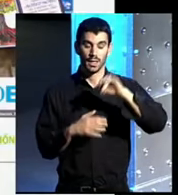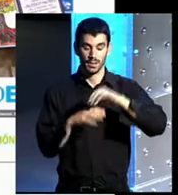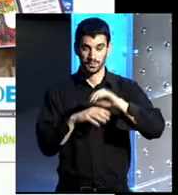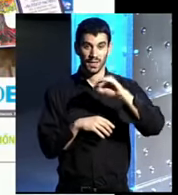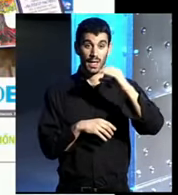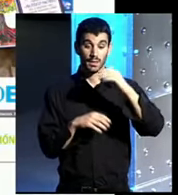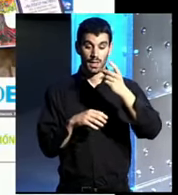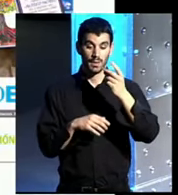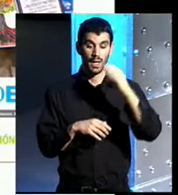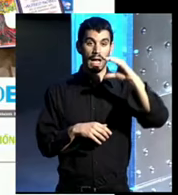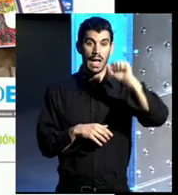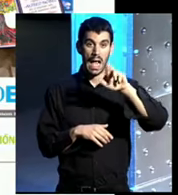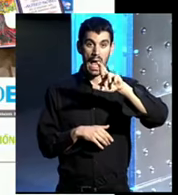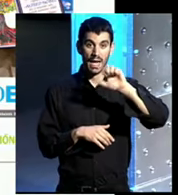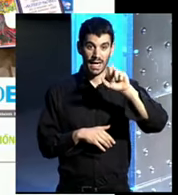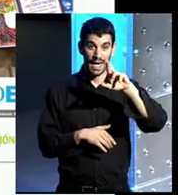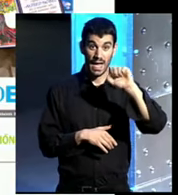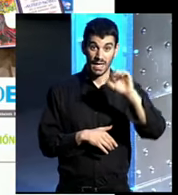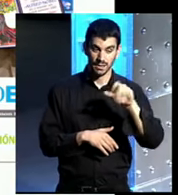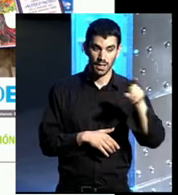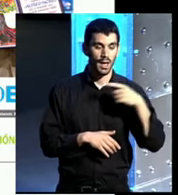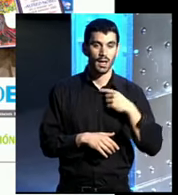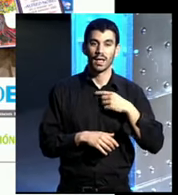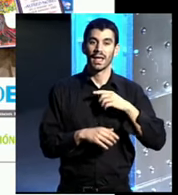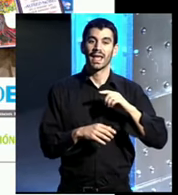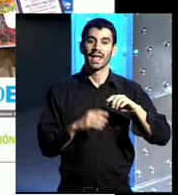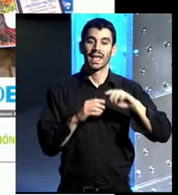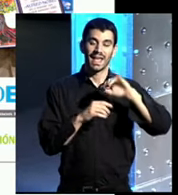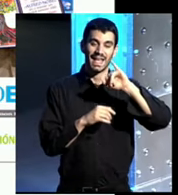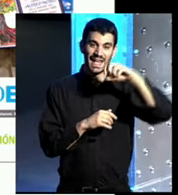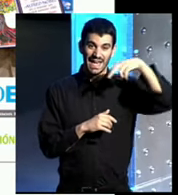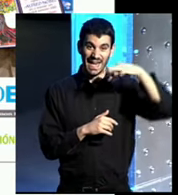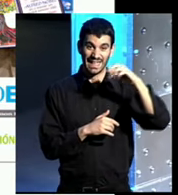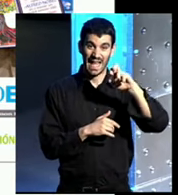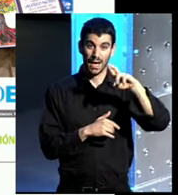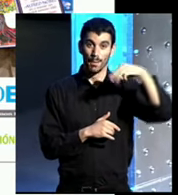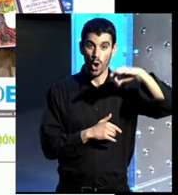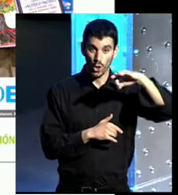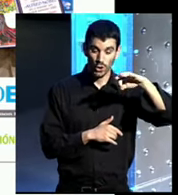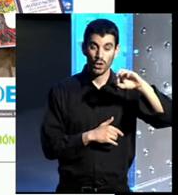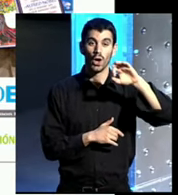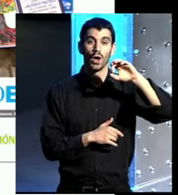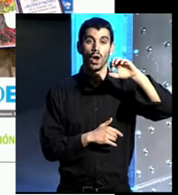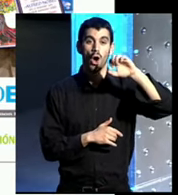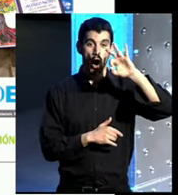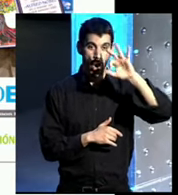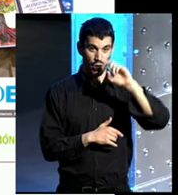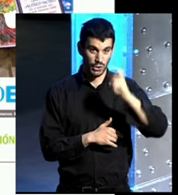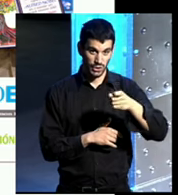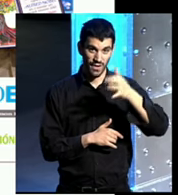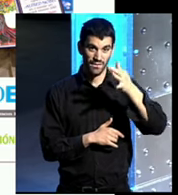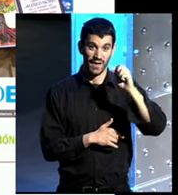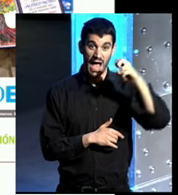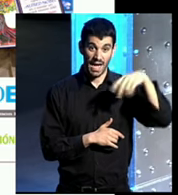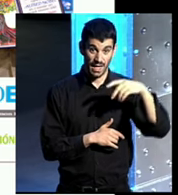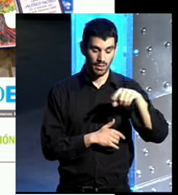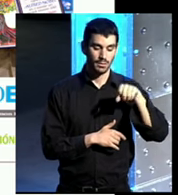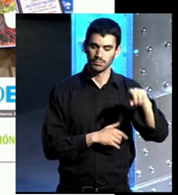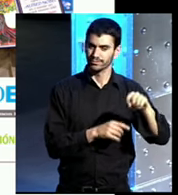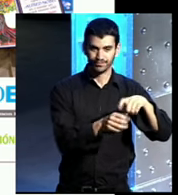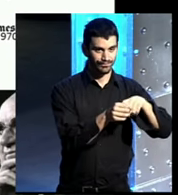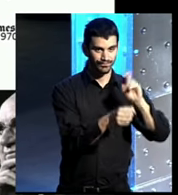a ESADE para empezar el instituto. Es una coincidencia, pero también lo he puesto. Para nosotros sí que es un